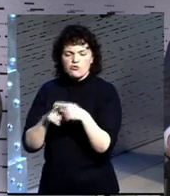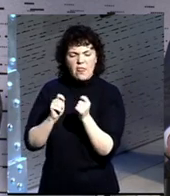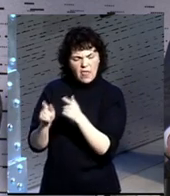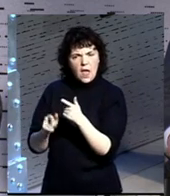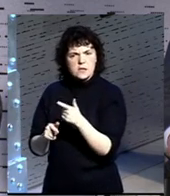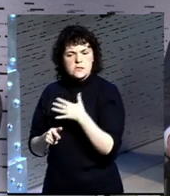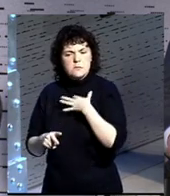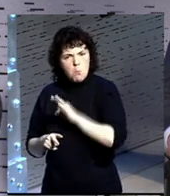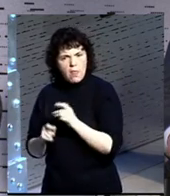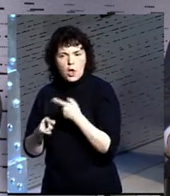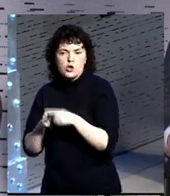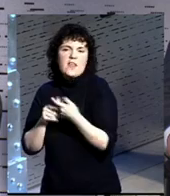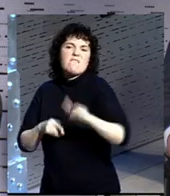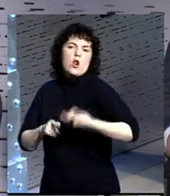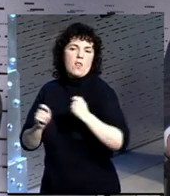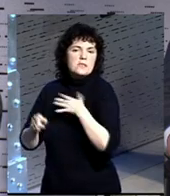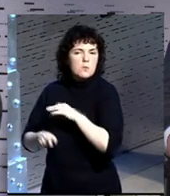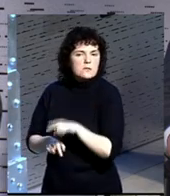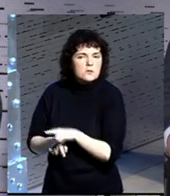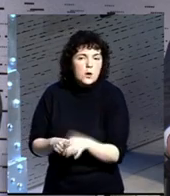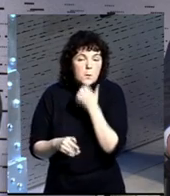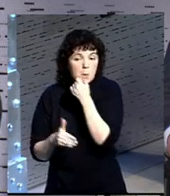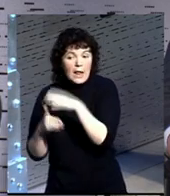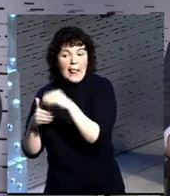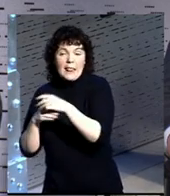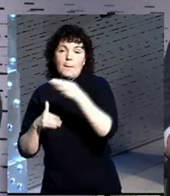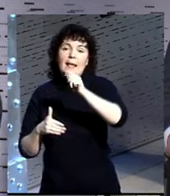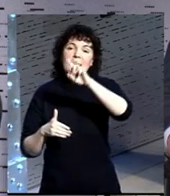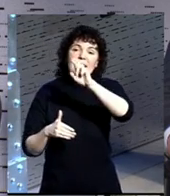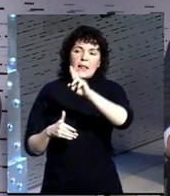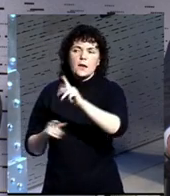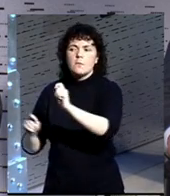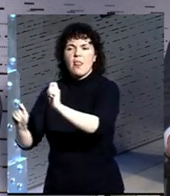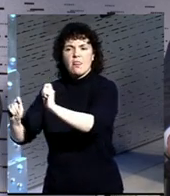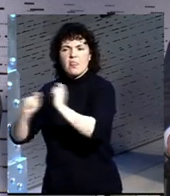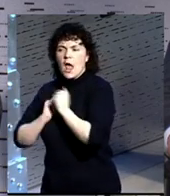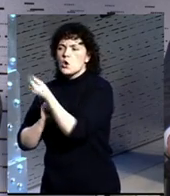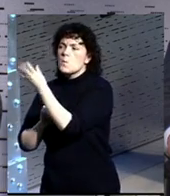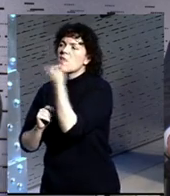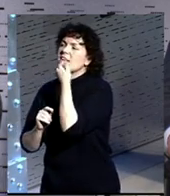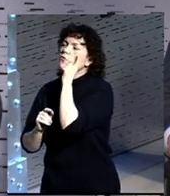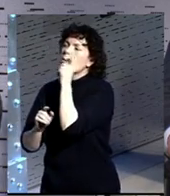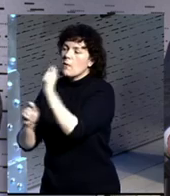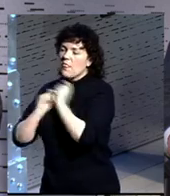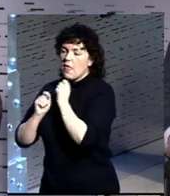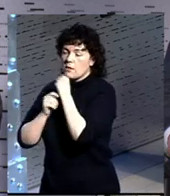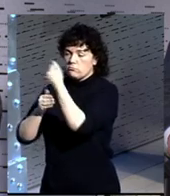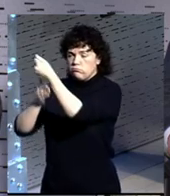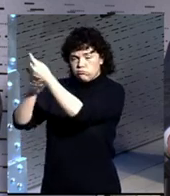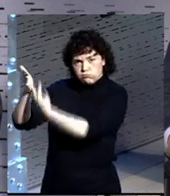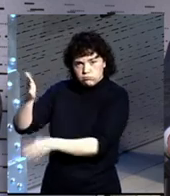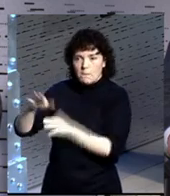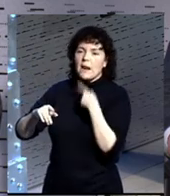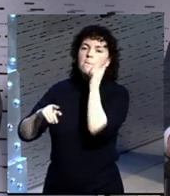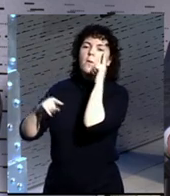Y solo por dar un ejemplo, los clientes de Bankinter nos dieron masivamente su número de teléfono móvil, no para que le